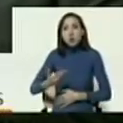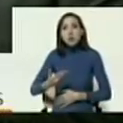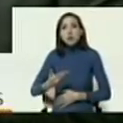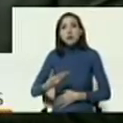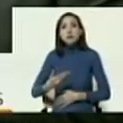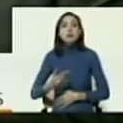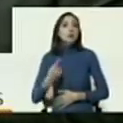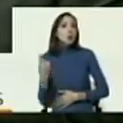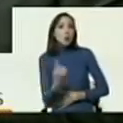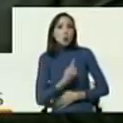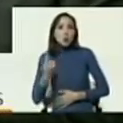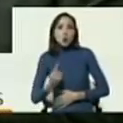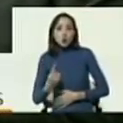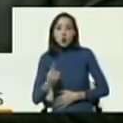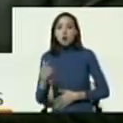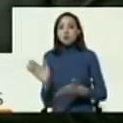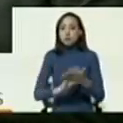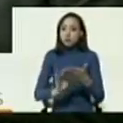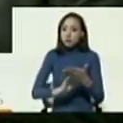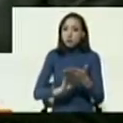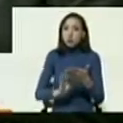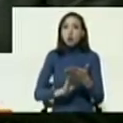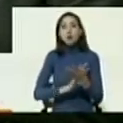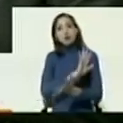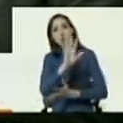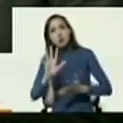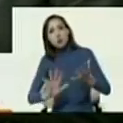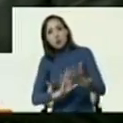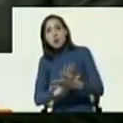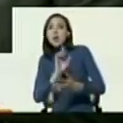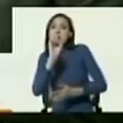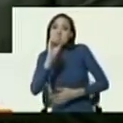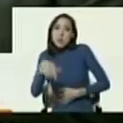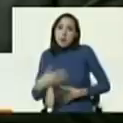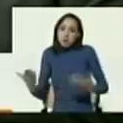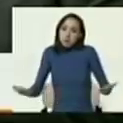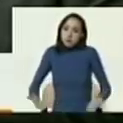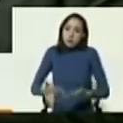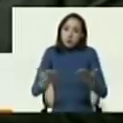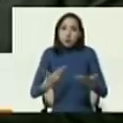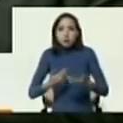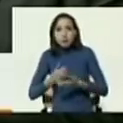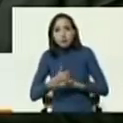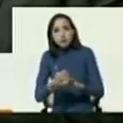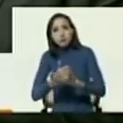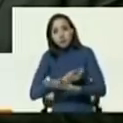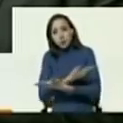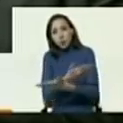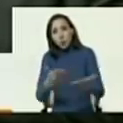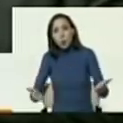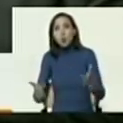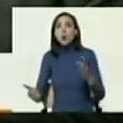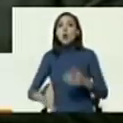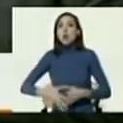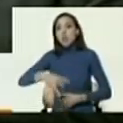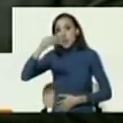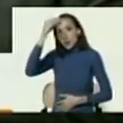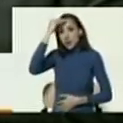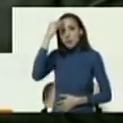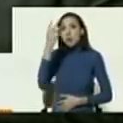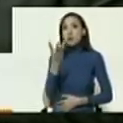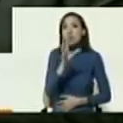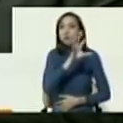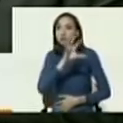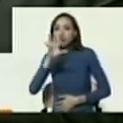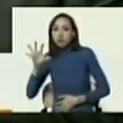no solo para la resolución pacífica de conflictos, sino para promover la cooperación internacional y el entendimiento entre los